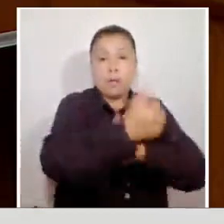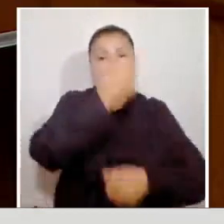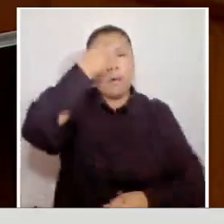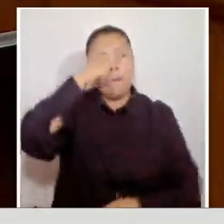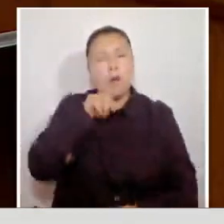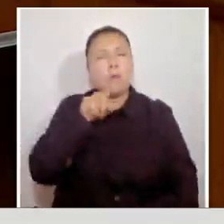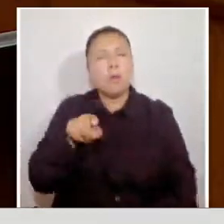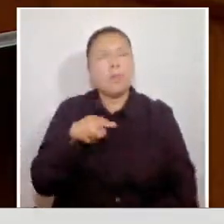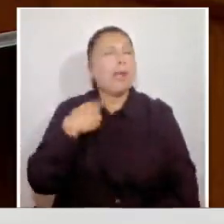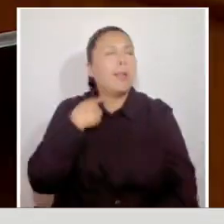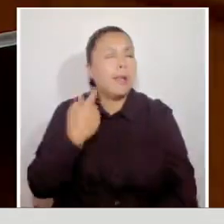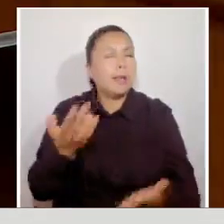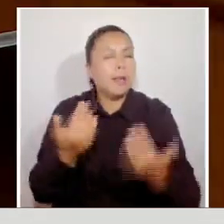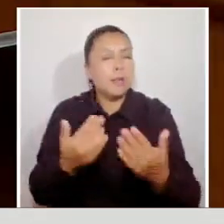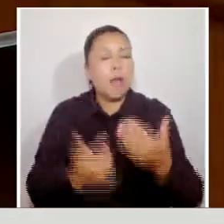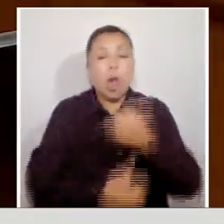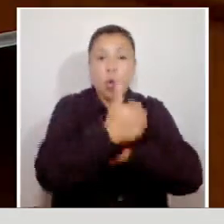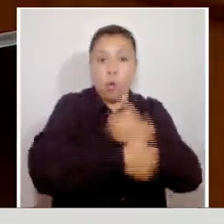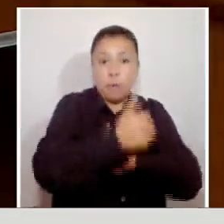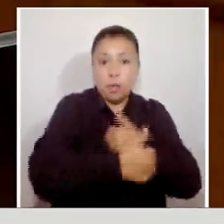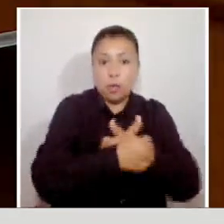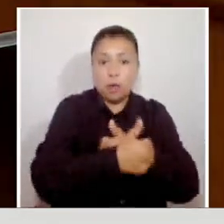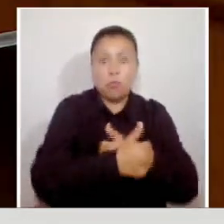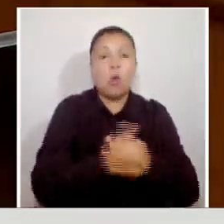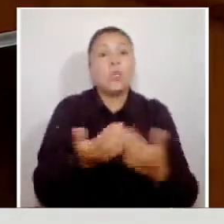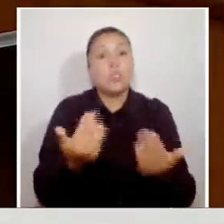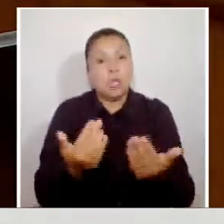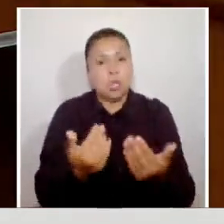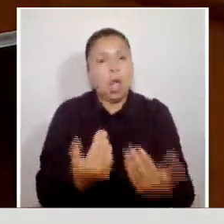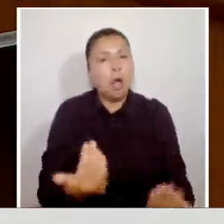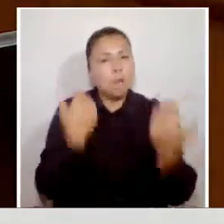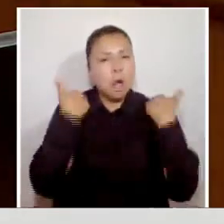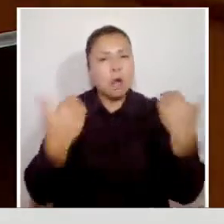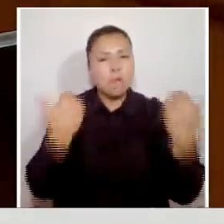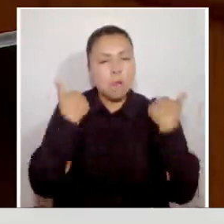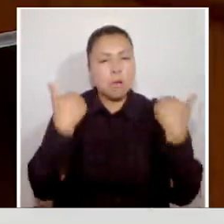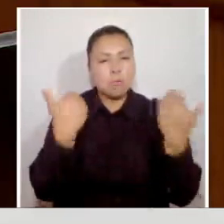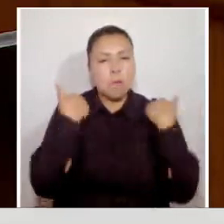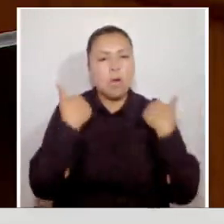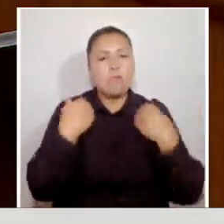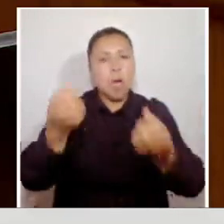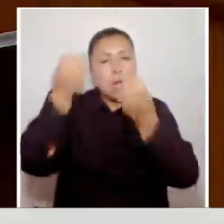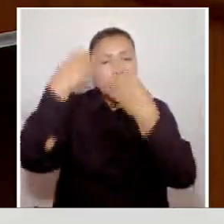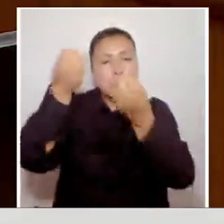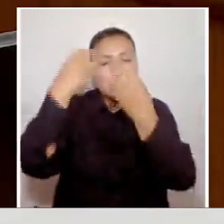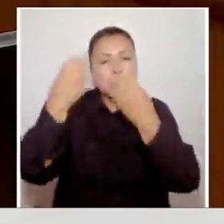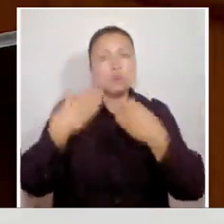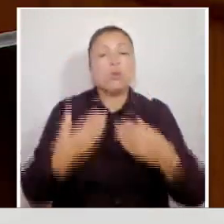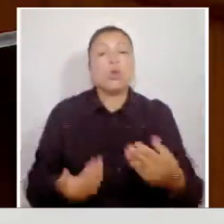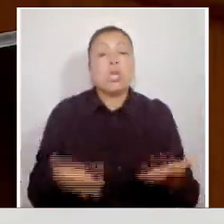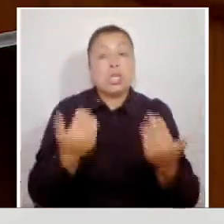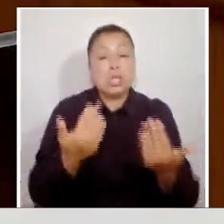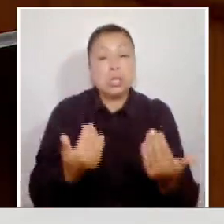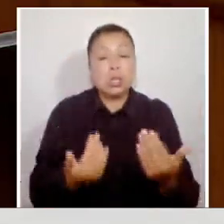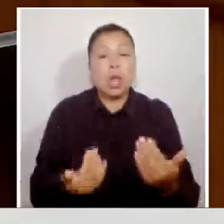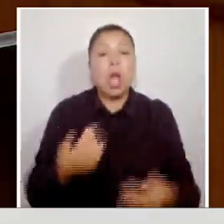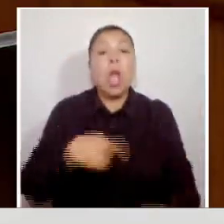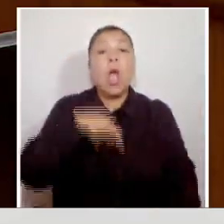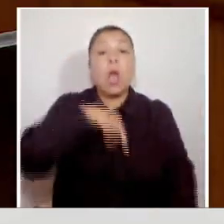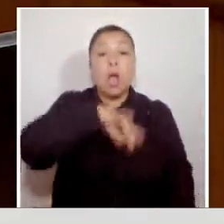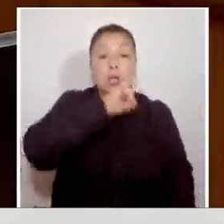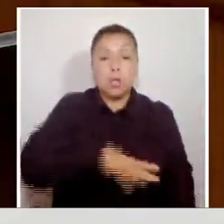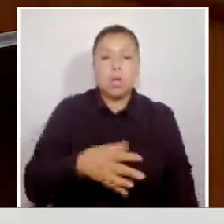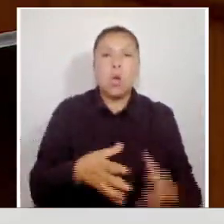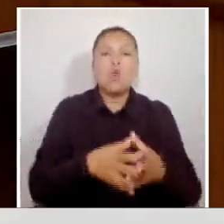se necesita para ser competitivo se necesita entrenamiento se necesita capacitaciones Y tenemos en Chile grandes